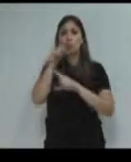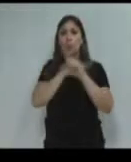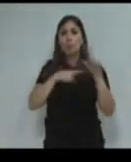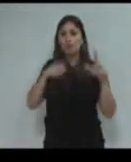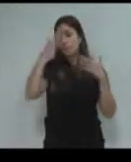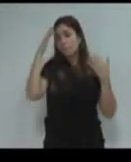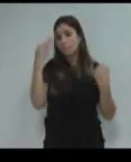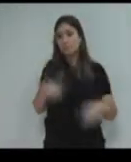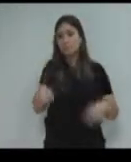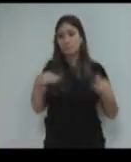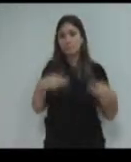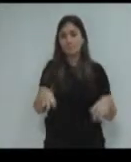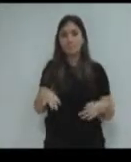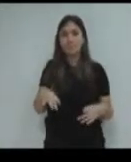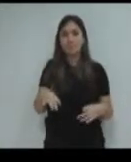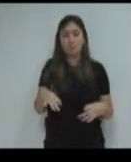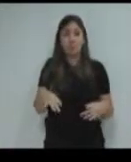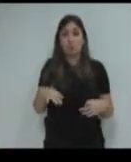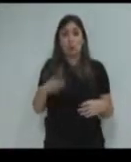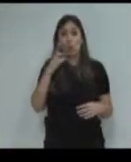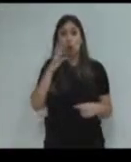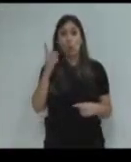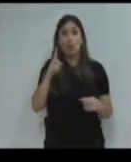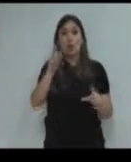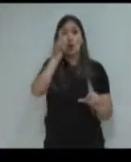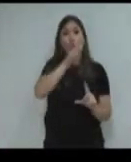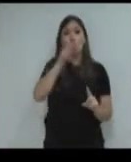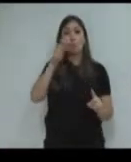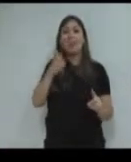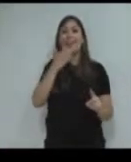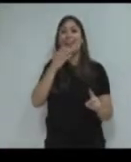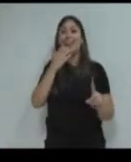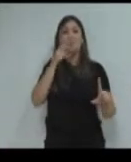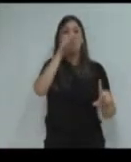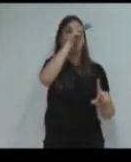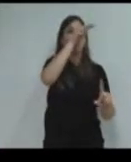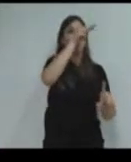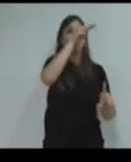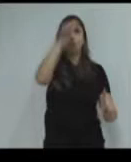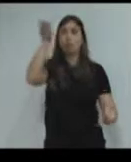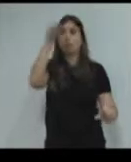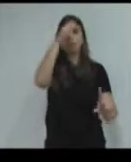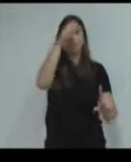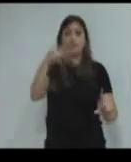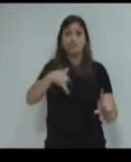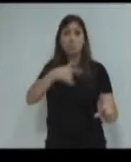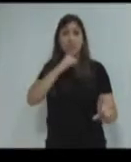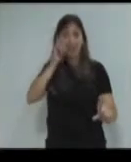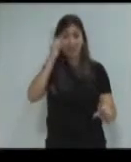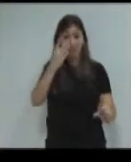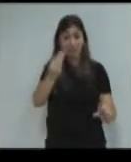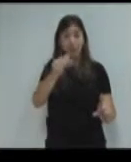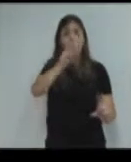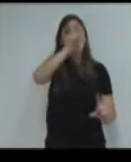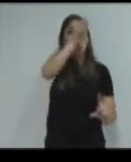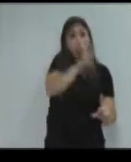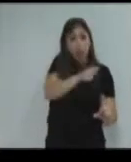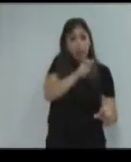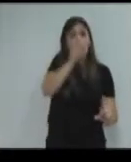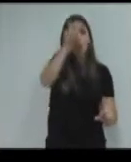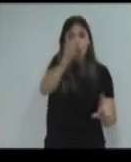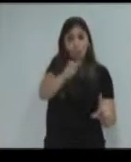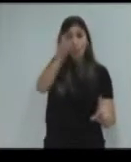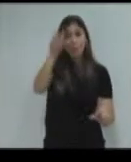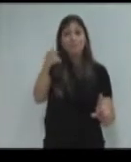separación, no darme cuenta que esa separación está, y seguir leyendo en la misma línea la otra columna. Entonces